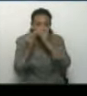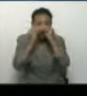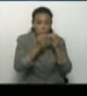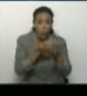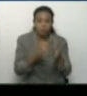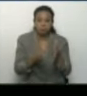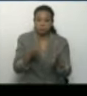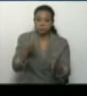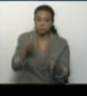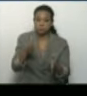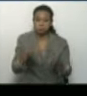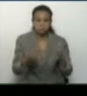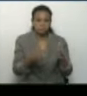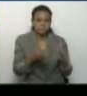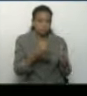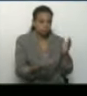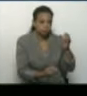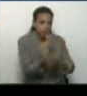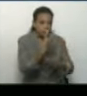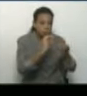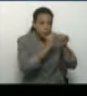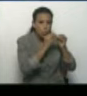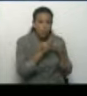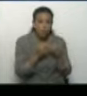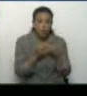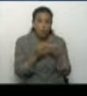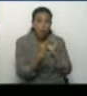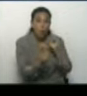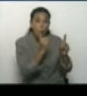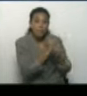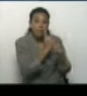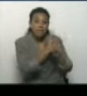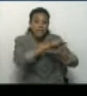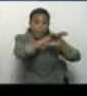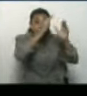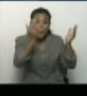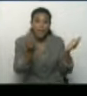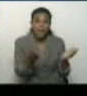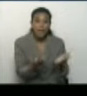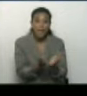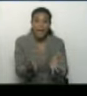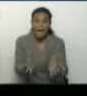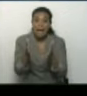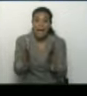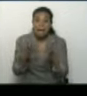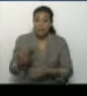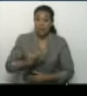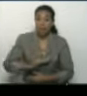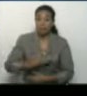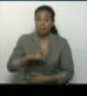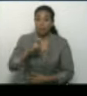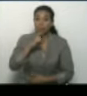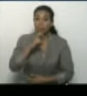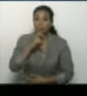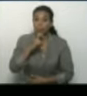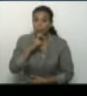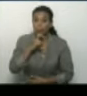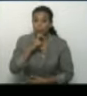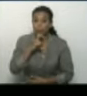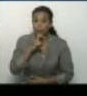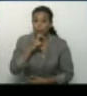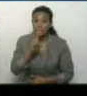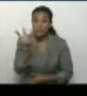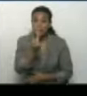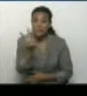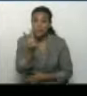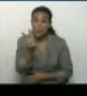robot que además va a una competencia mundial y gana la medalla de oro de